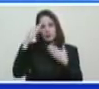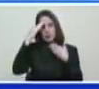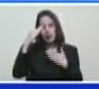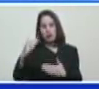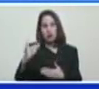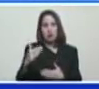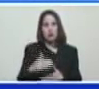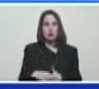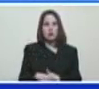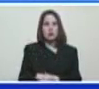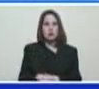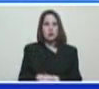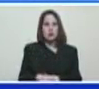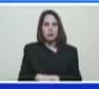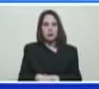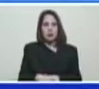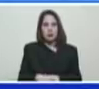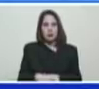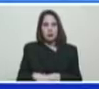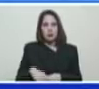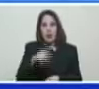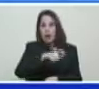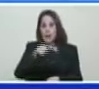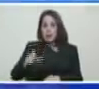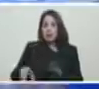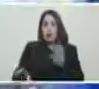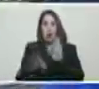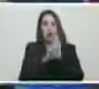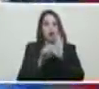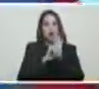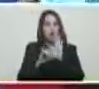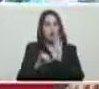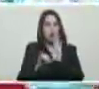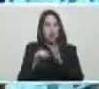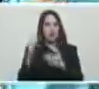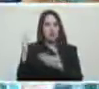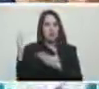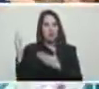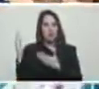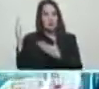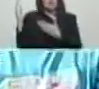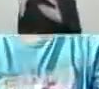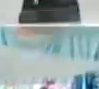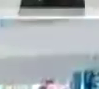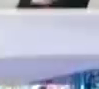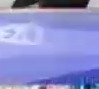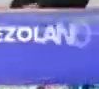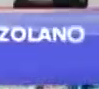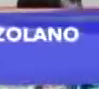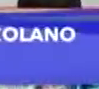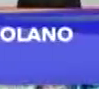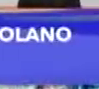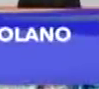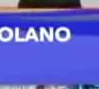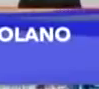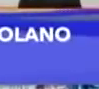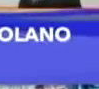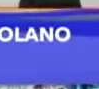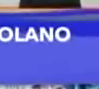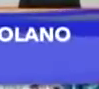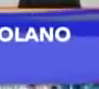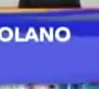saludo a los constituyentes a merin Maldonado presidente de la comisión de juventud a Marco Tulio